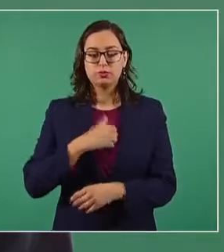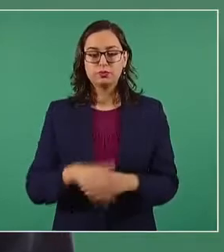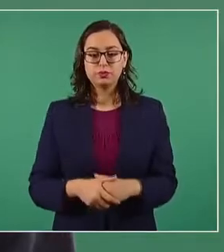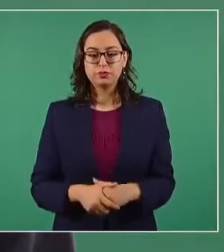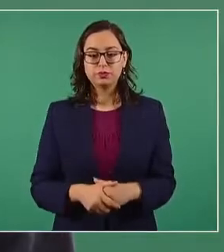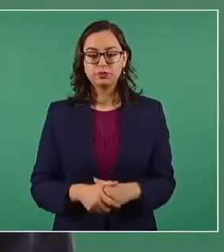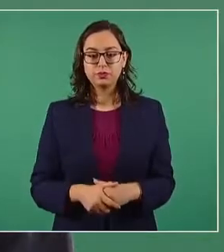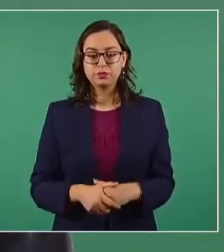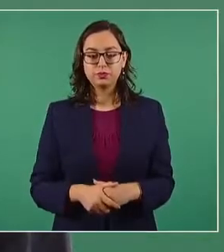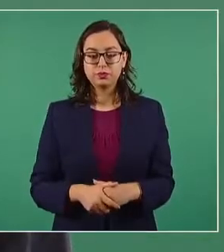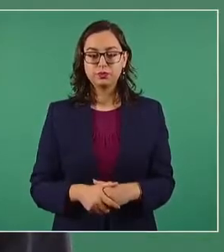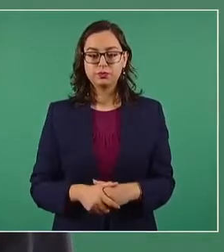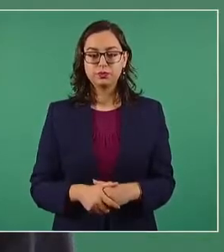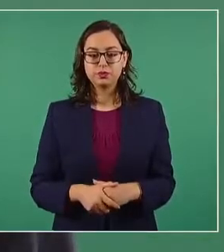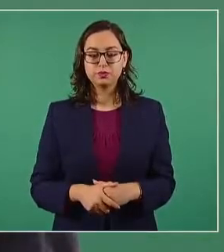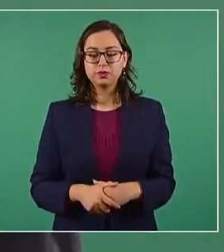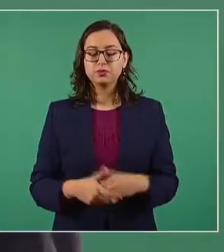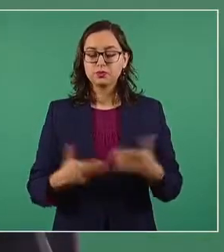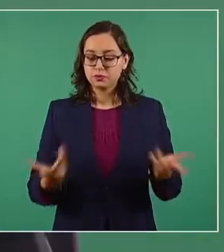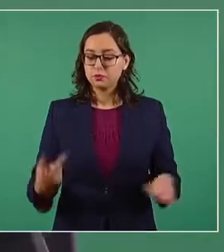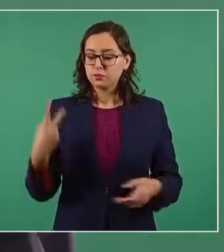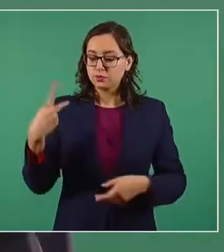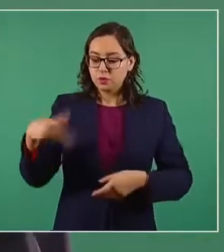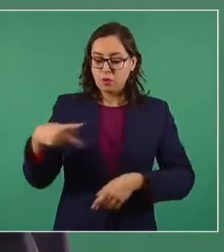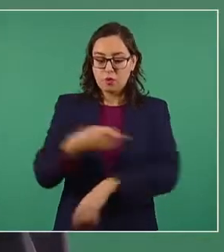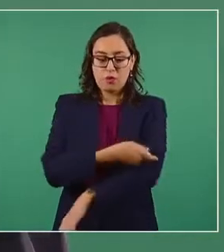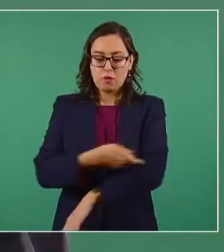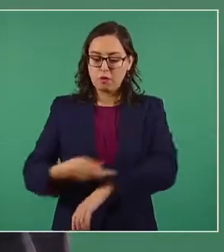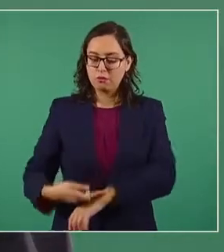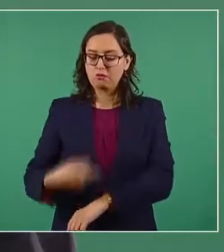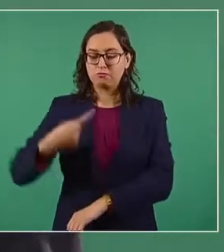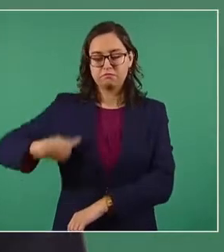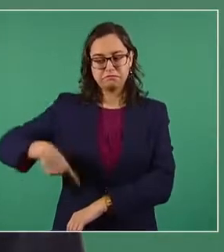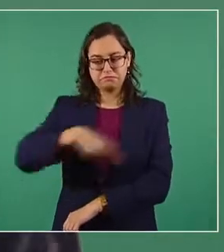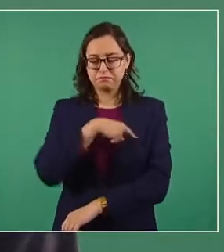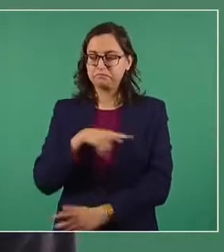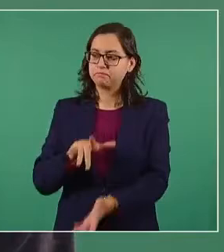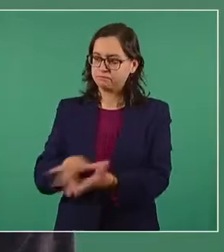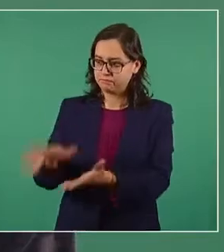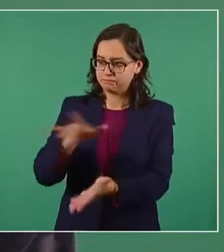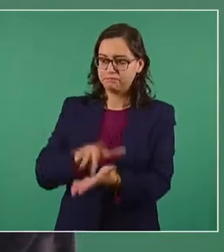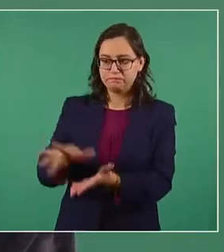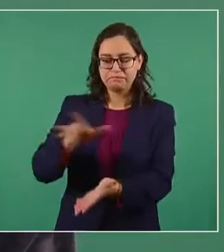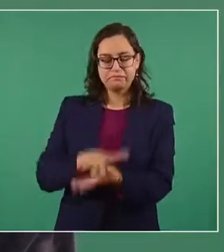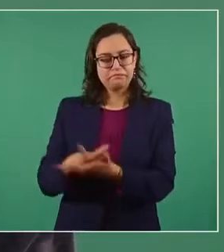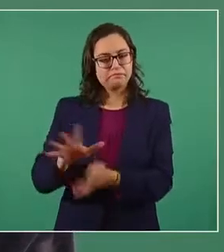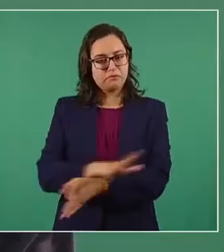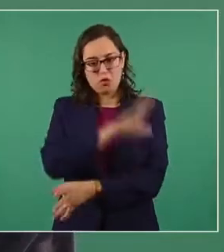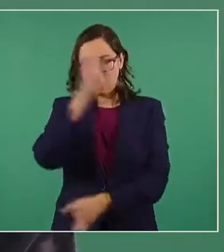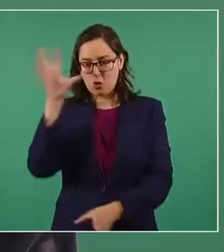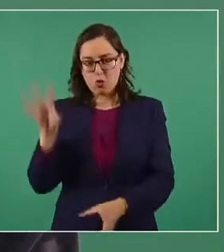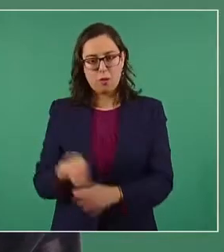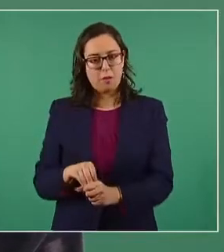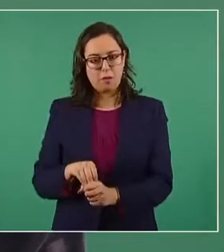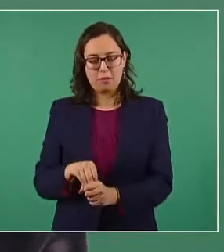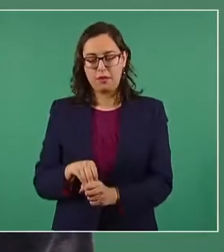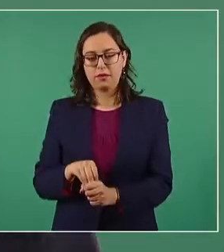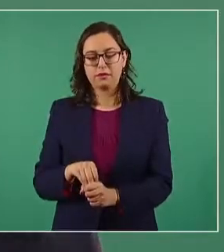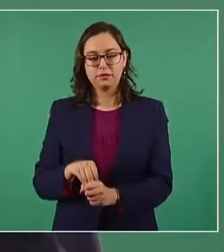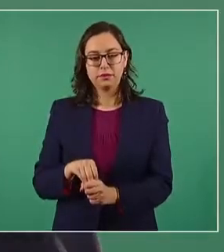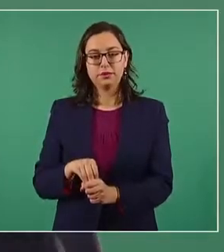Van a contar con todo nuestro apoyo los familiares de las